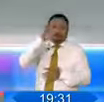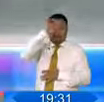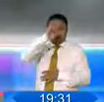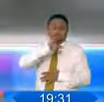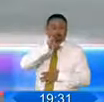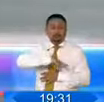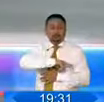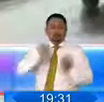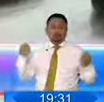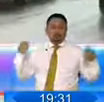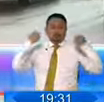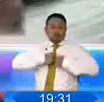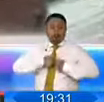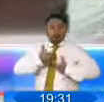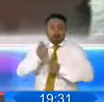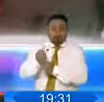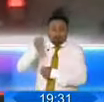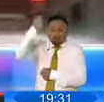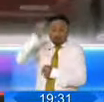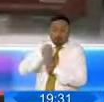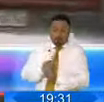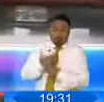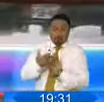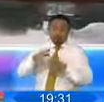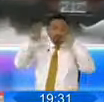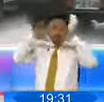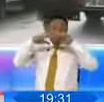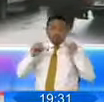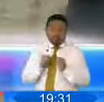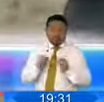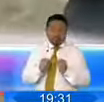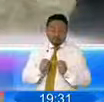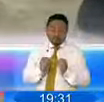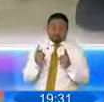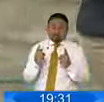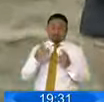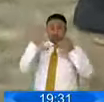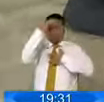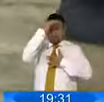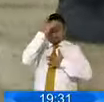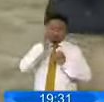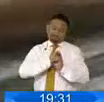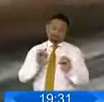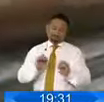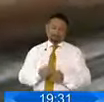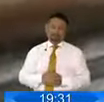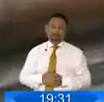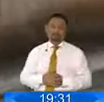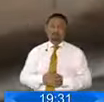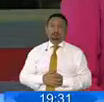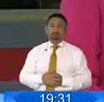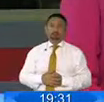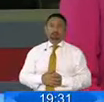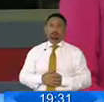mano siempre su abrigo y un paraguas para que ni las lluvias ni el frío le sorprendan. Informó Carolina